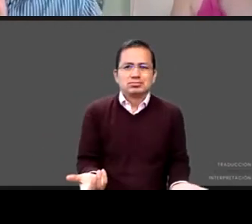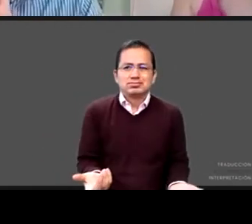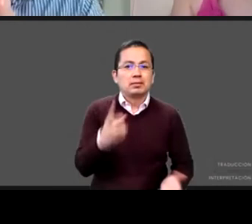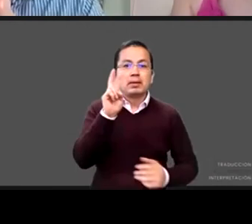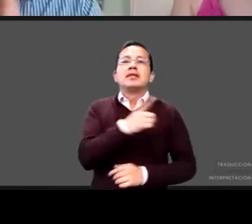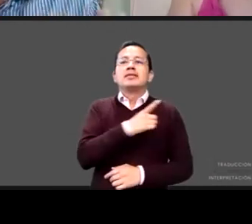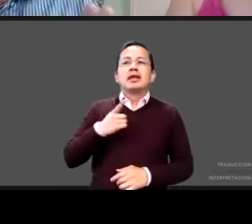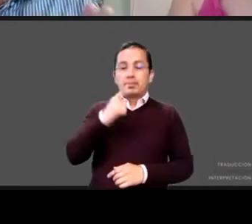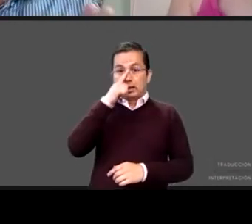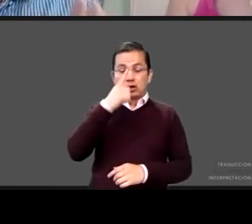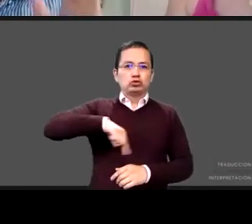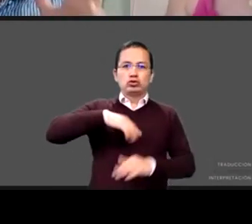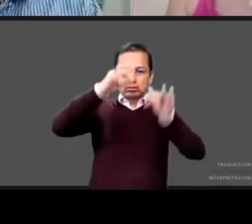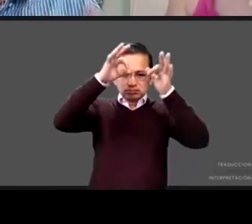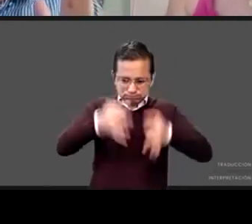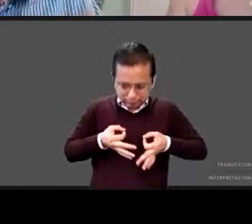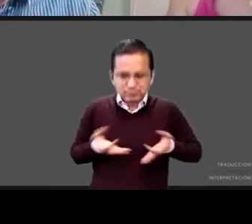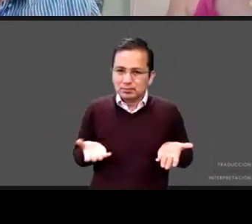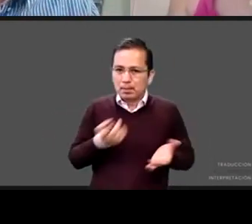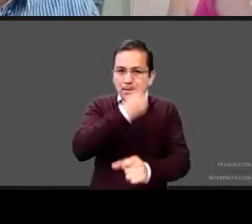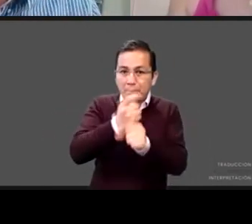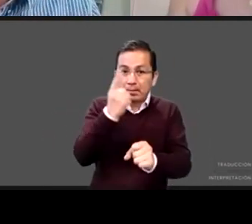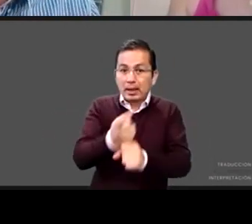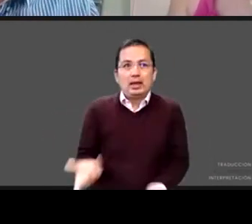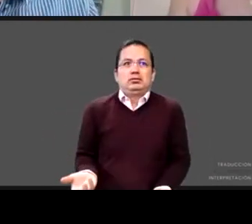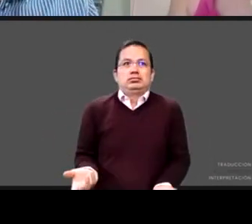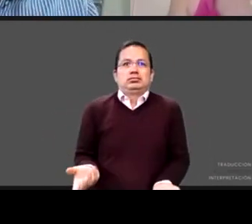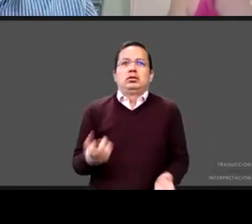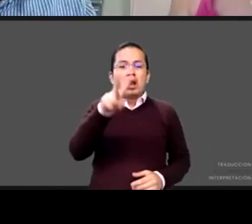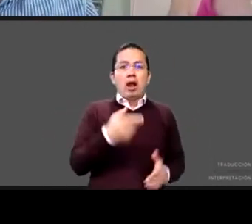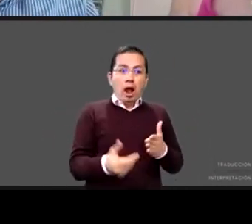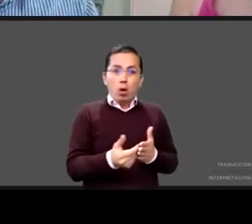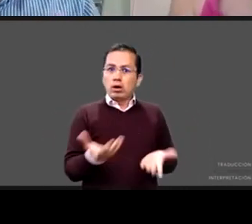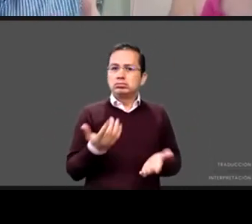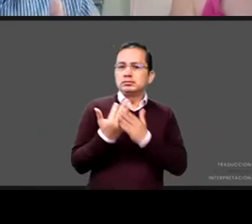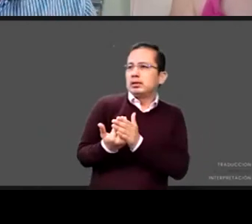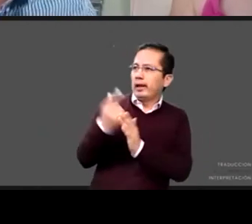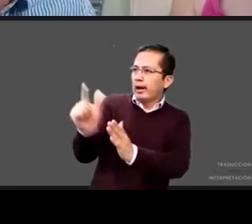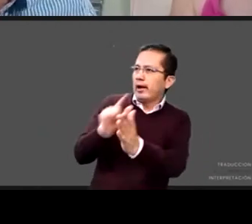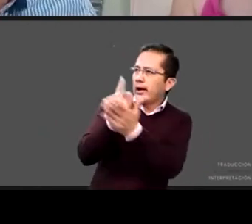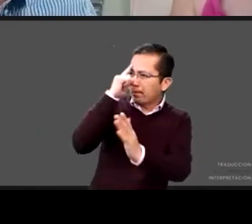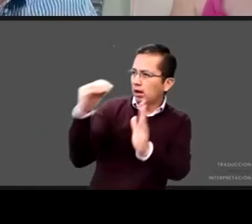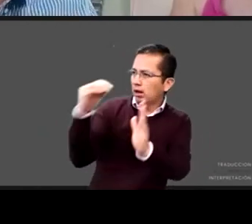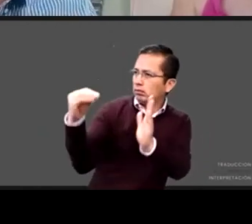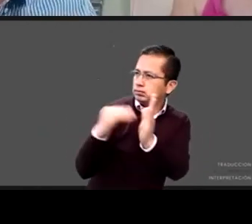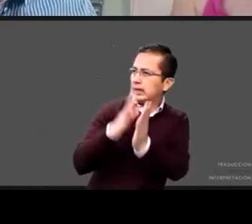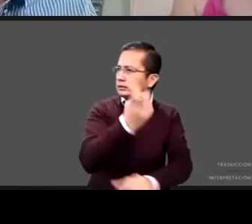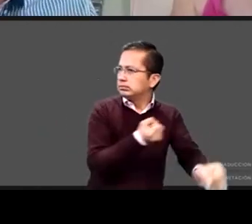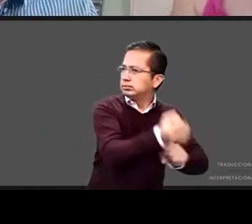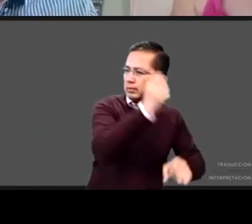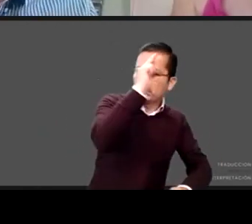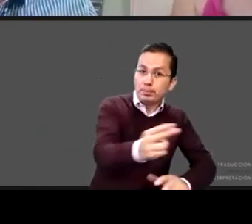por qué han pasado muchos meses y seguimos sin tener la prohibición de castigo corporal. Y yo he podido hacer interlocución con quienes